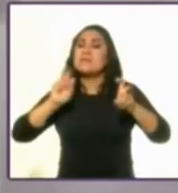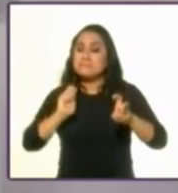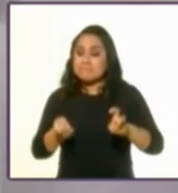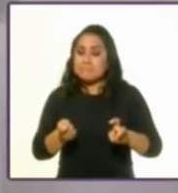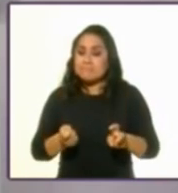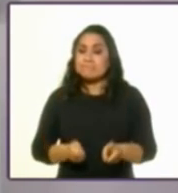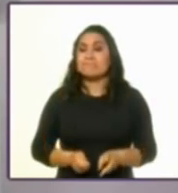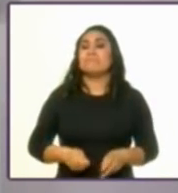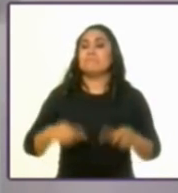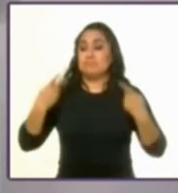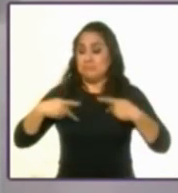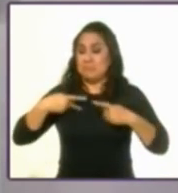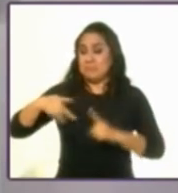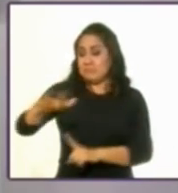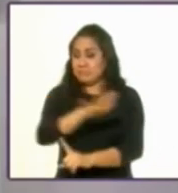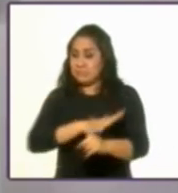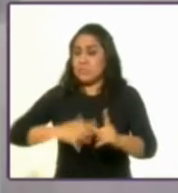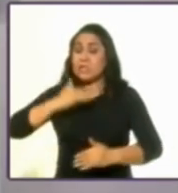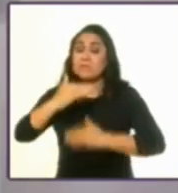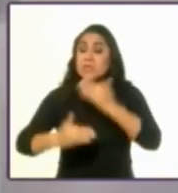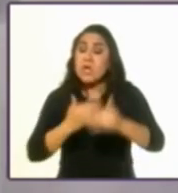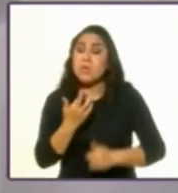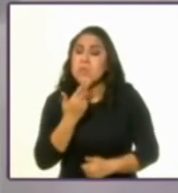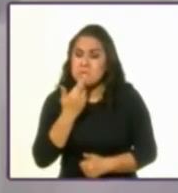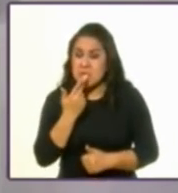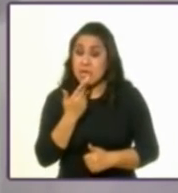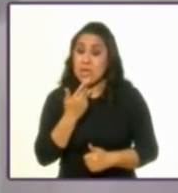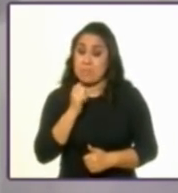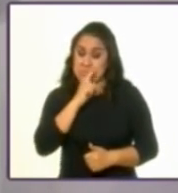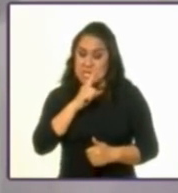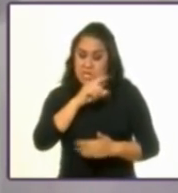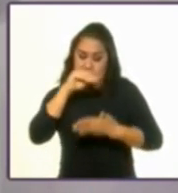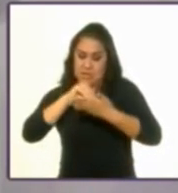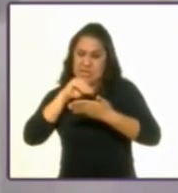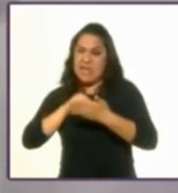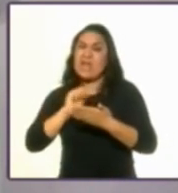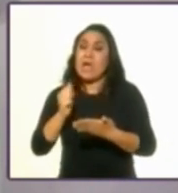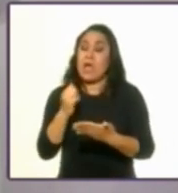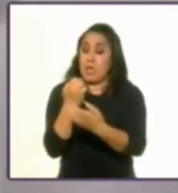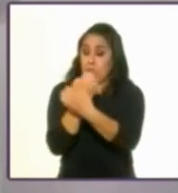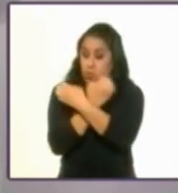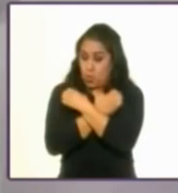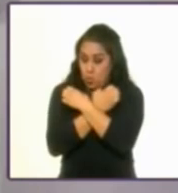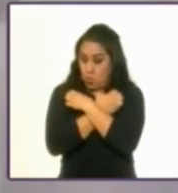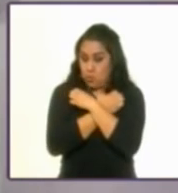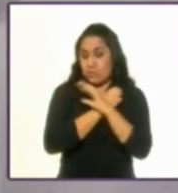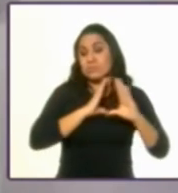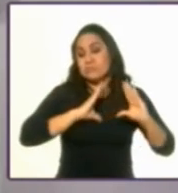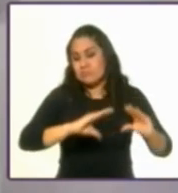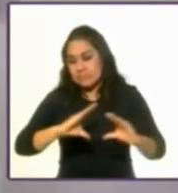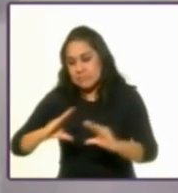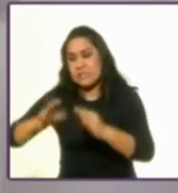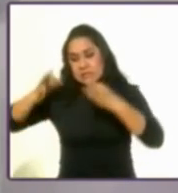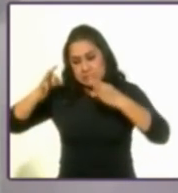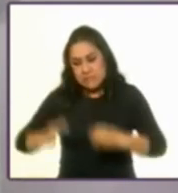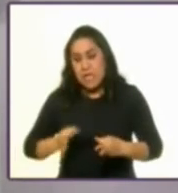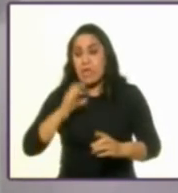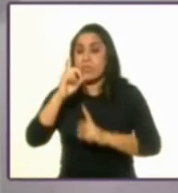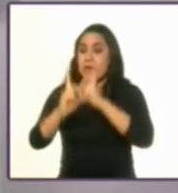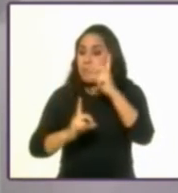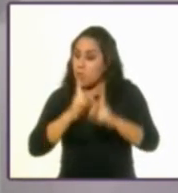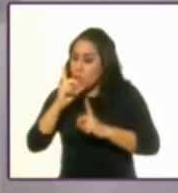social la pregunta con la que iniciaremos surgió de los subtemas educación servicios de salud de calidad deporte y